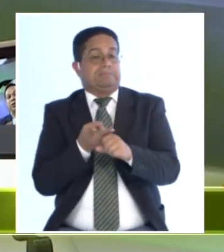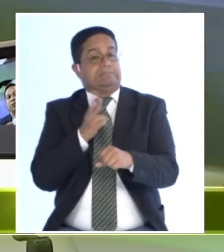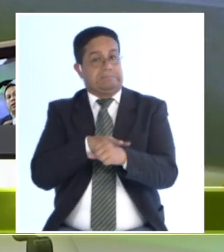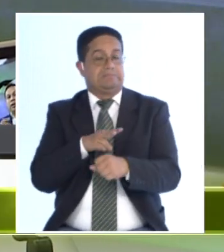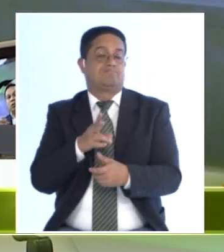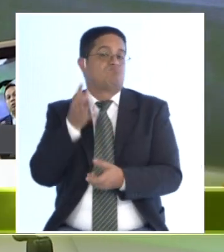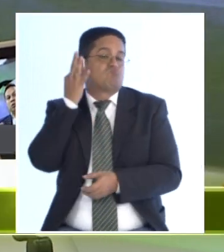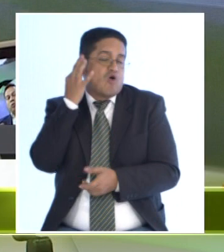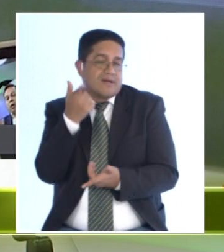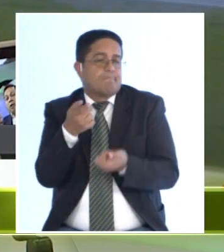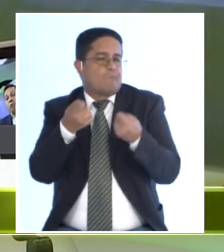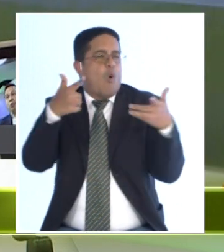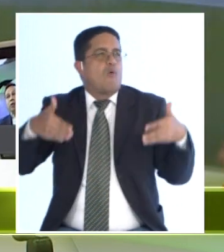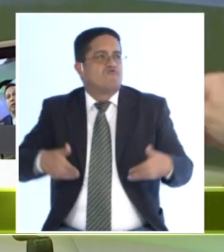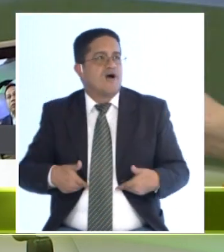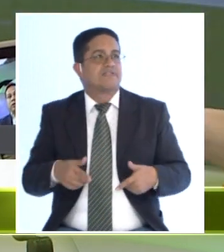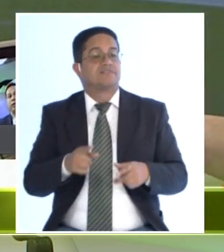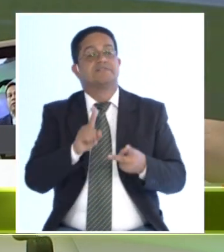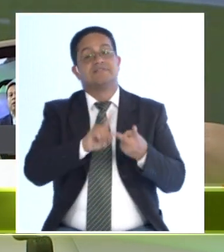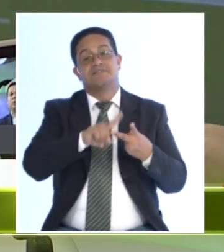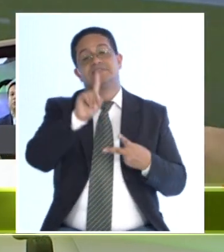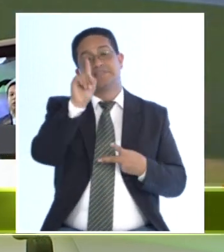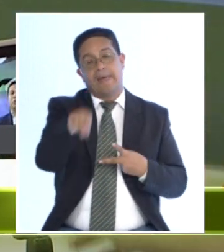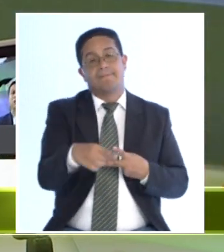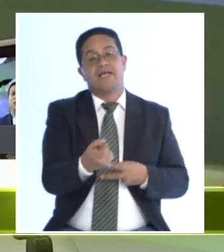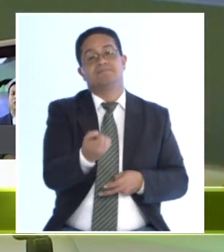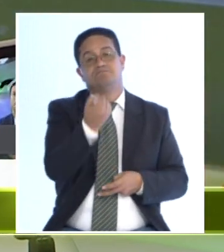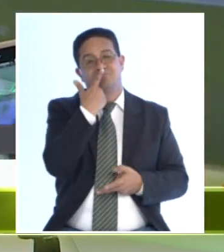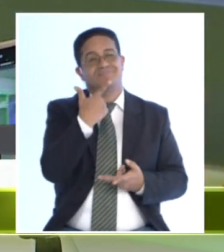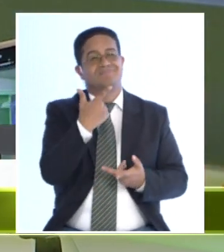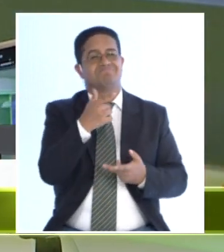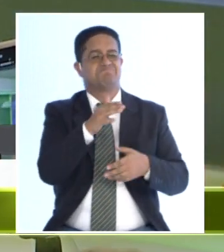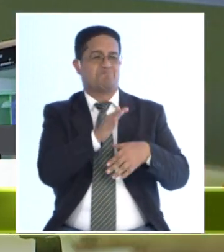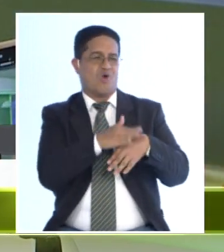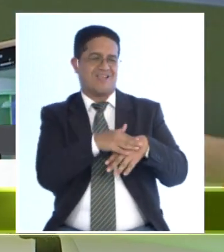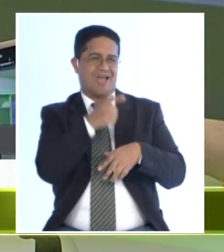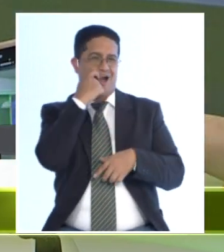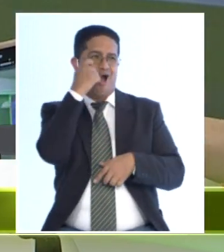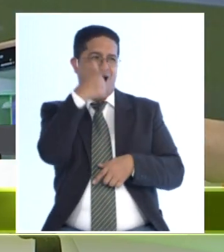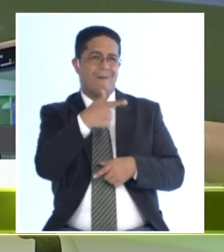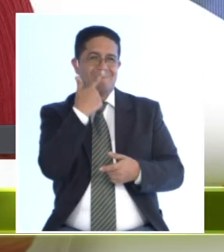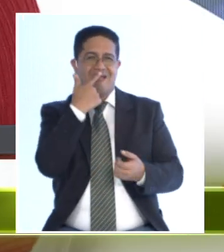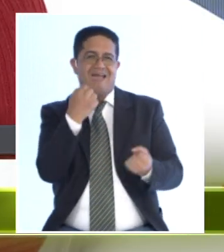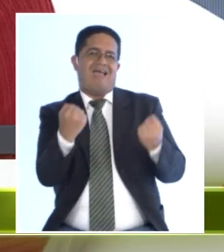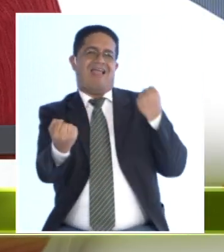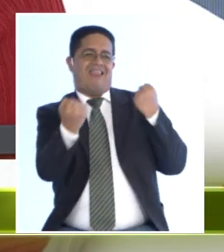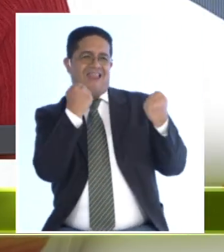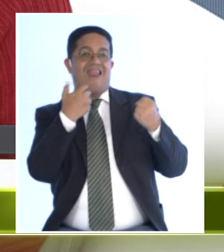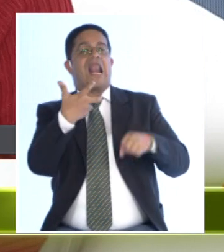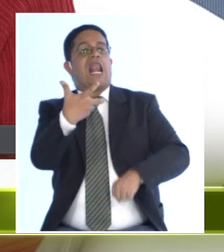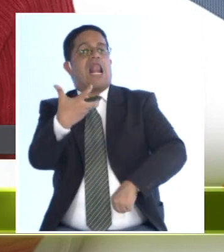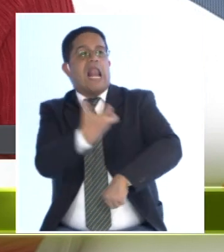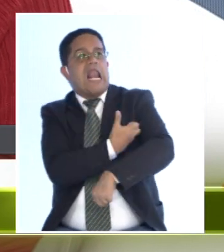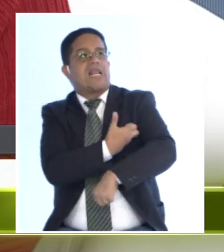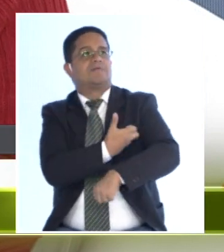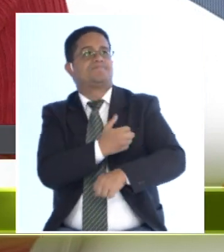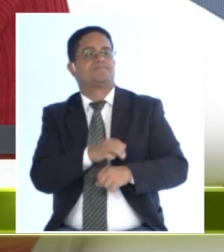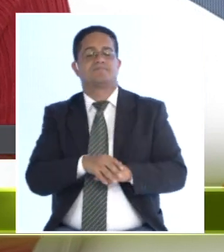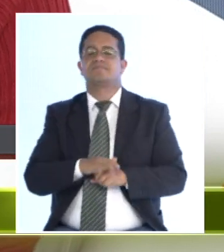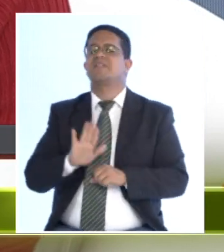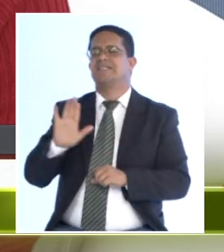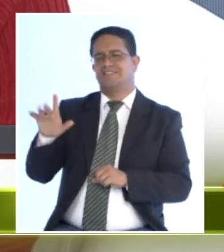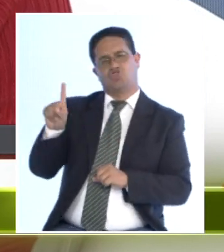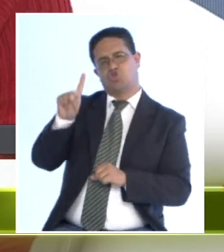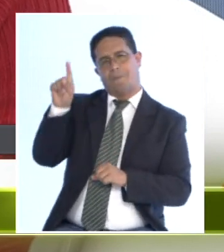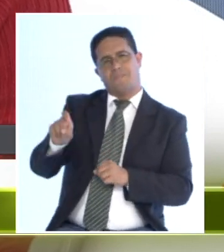al hecho de que el uso o el abuso de esteroides está más asociado a la población masculina. Claro, le consulto esto porque normalmente